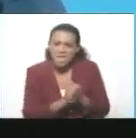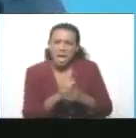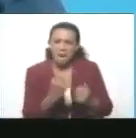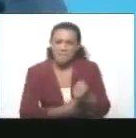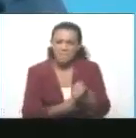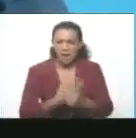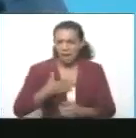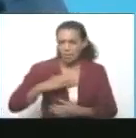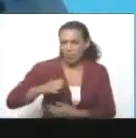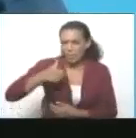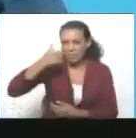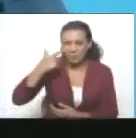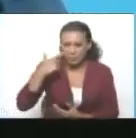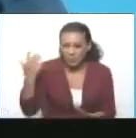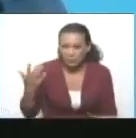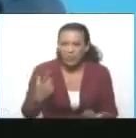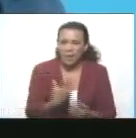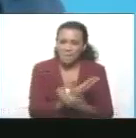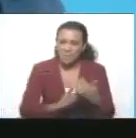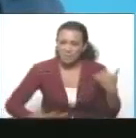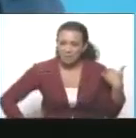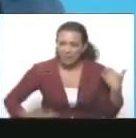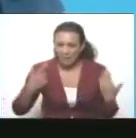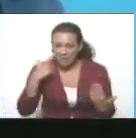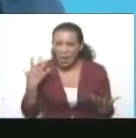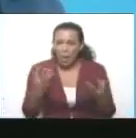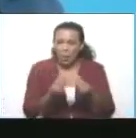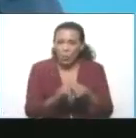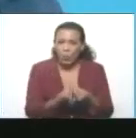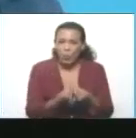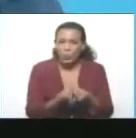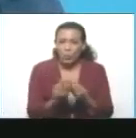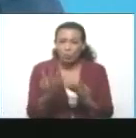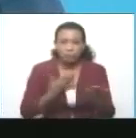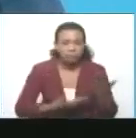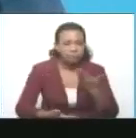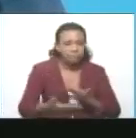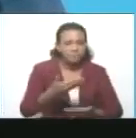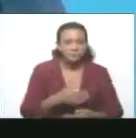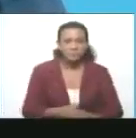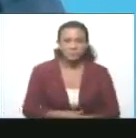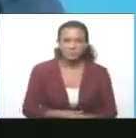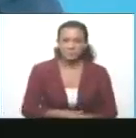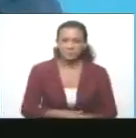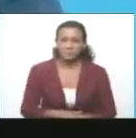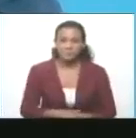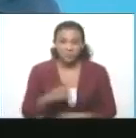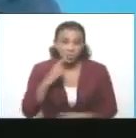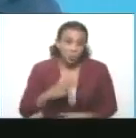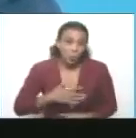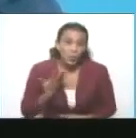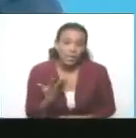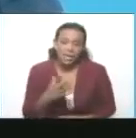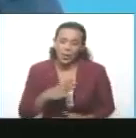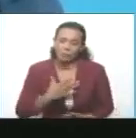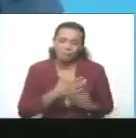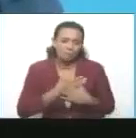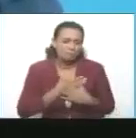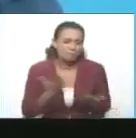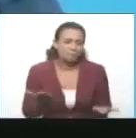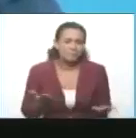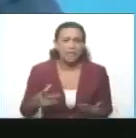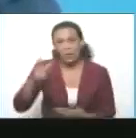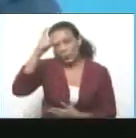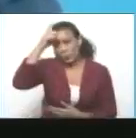mayor, presidente Erdogan. Estuvimos juntos en su toma de posesión. Yo quiero mucho a Turquía. Mi